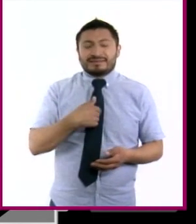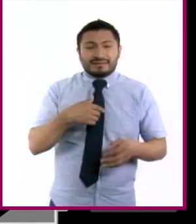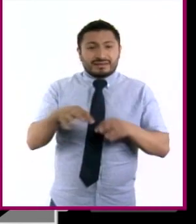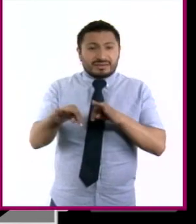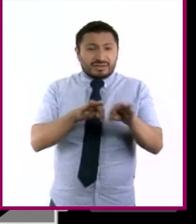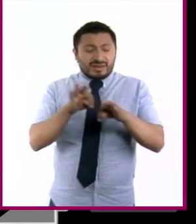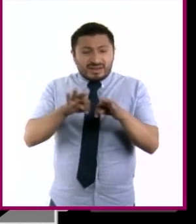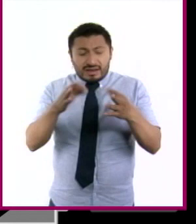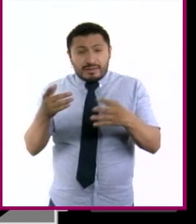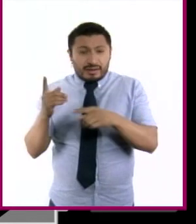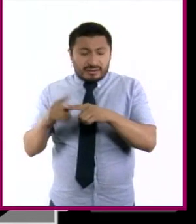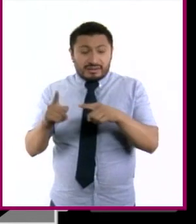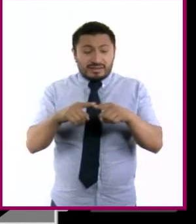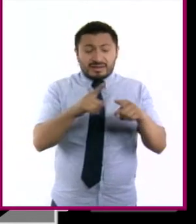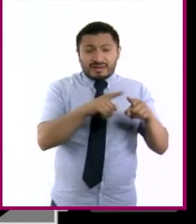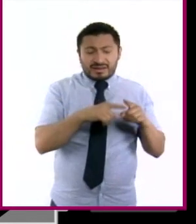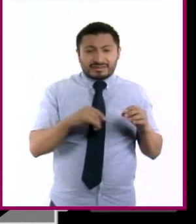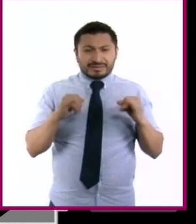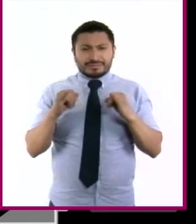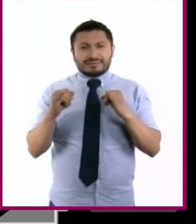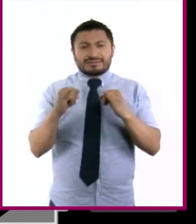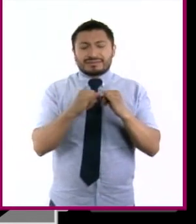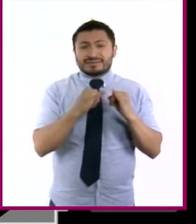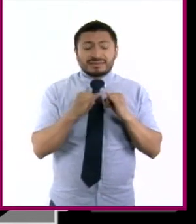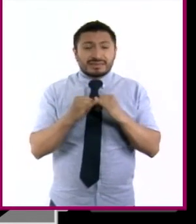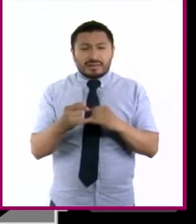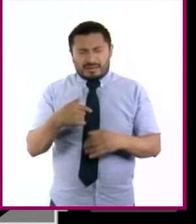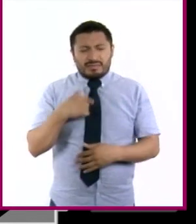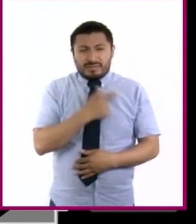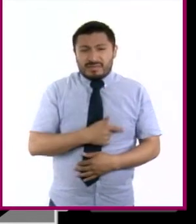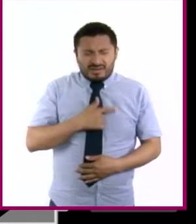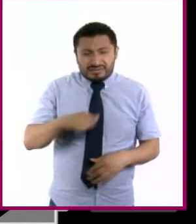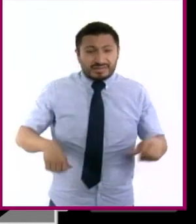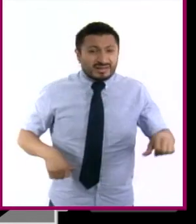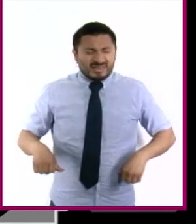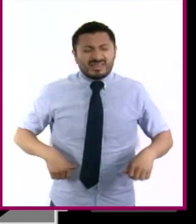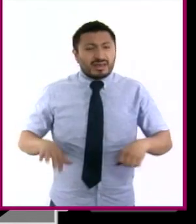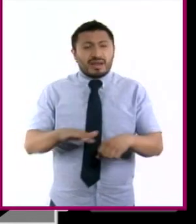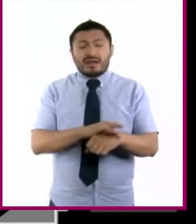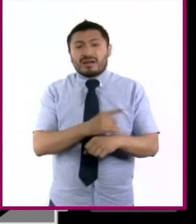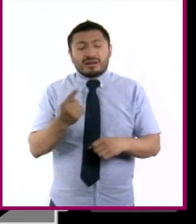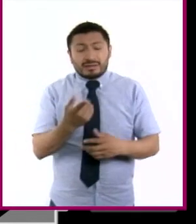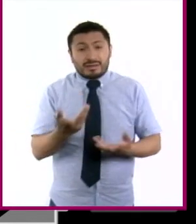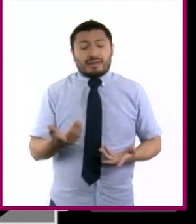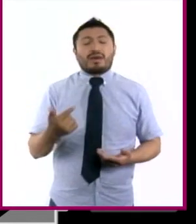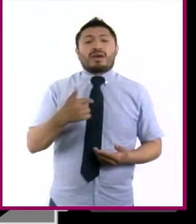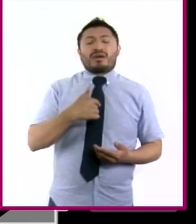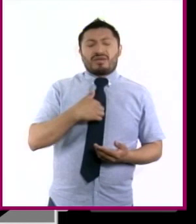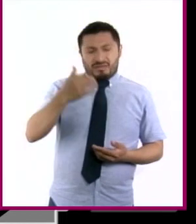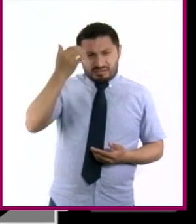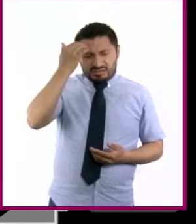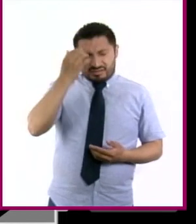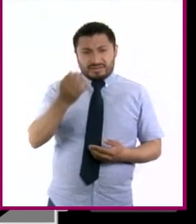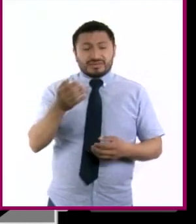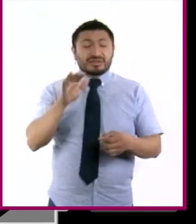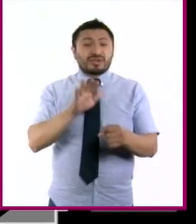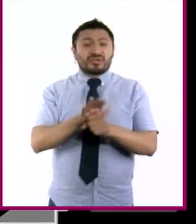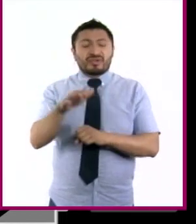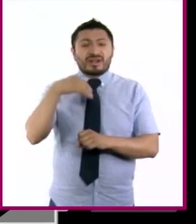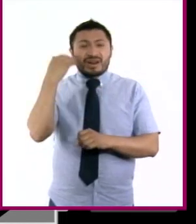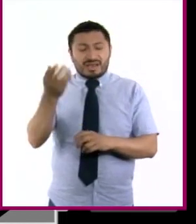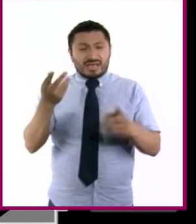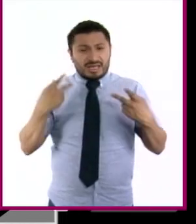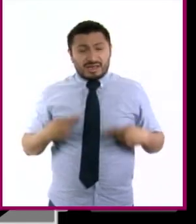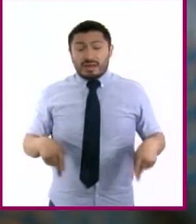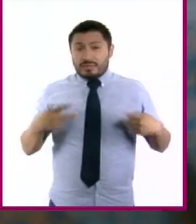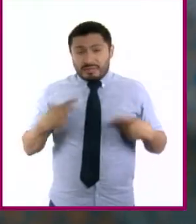distintas industrias y pues ¿por qué me gusta lo que hago? Porque me entero de justamente lo que quieren los clientes, de lo